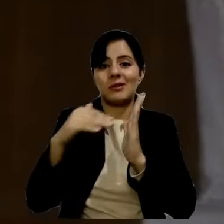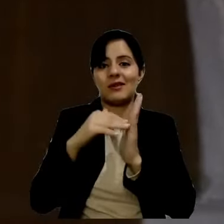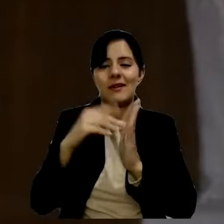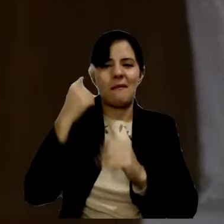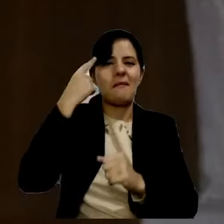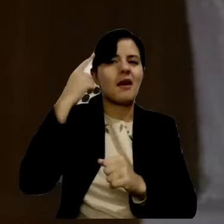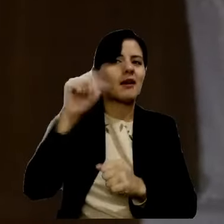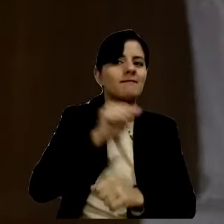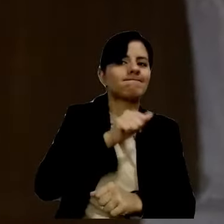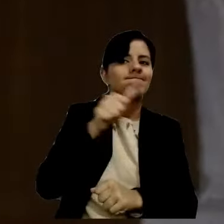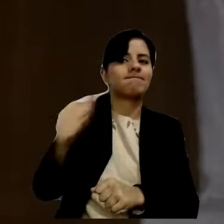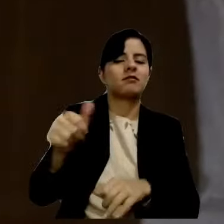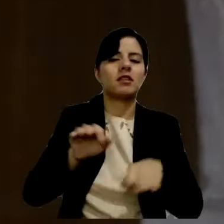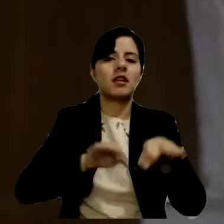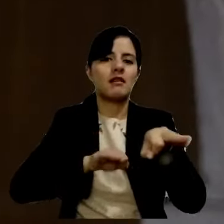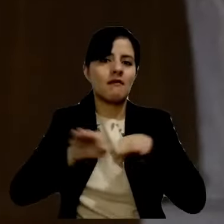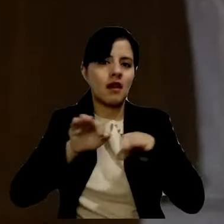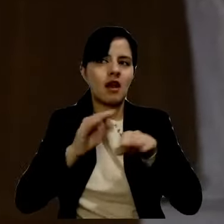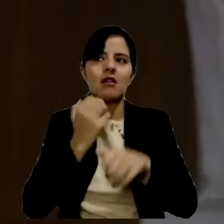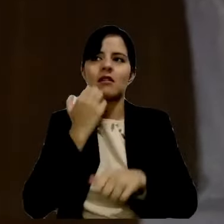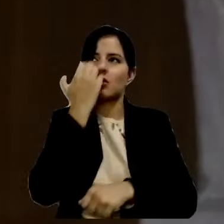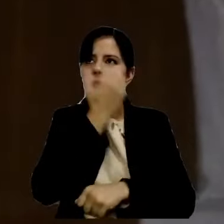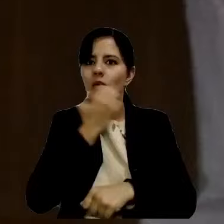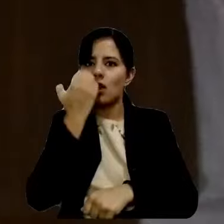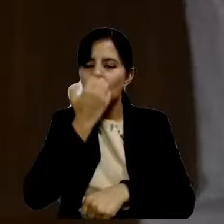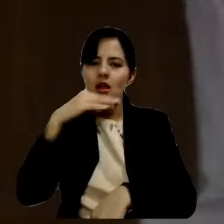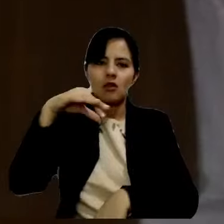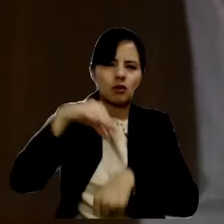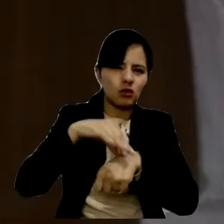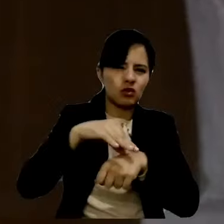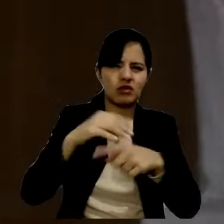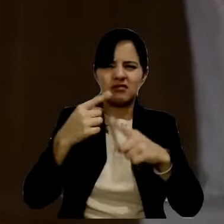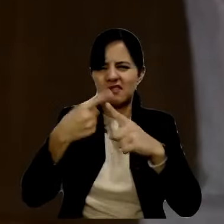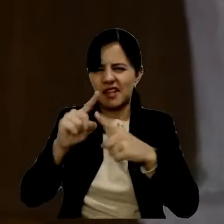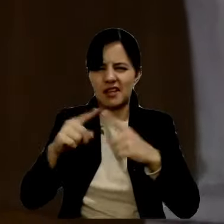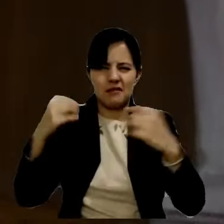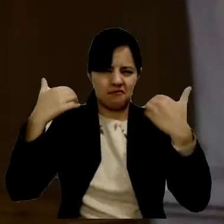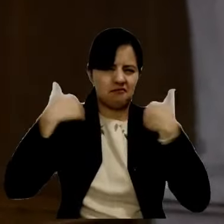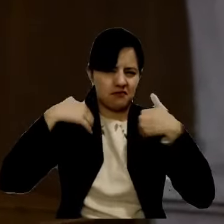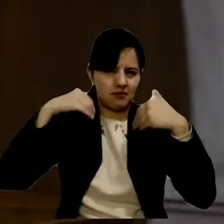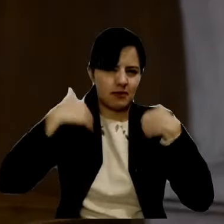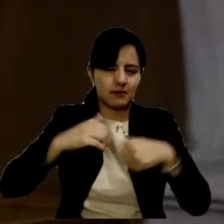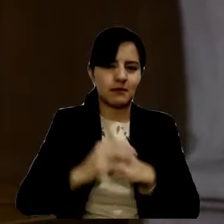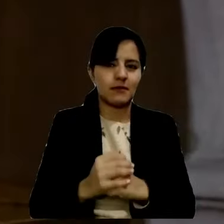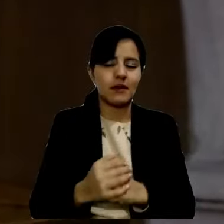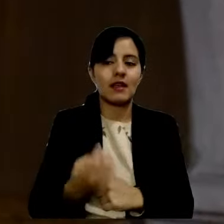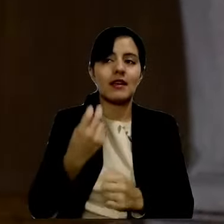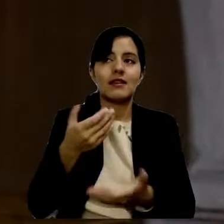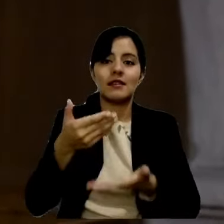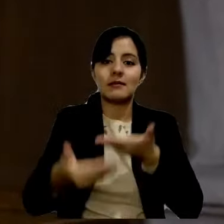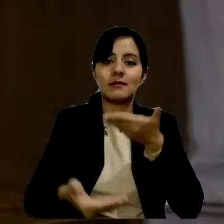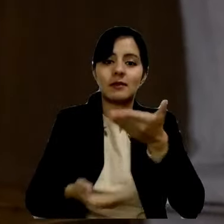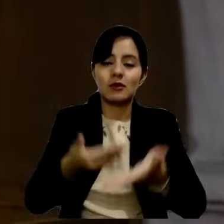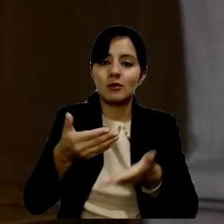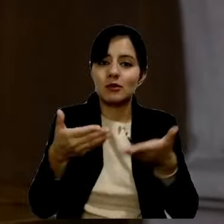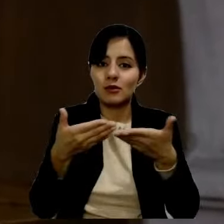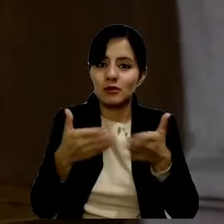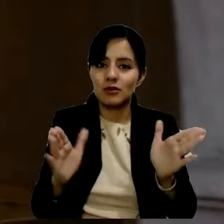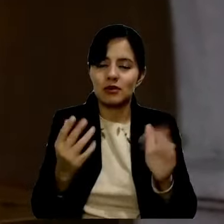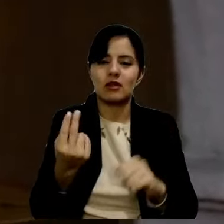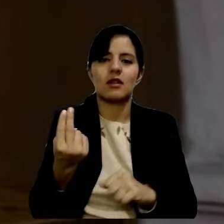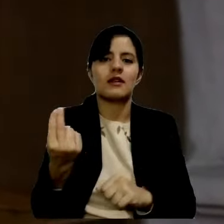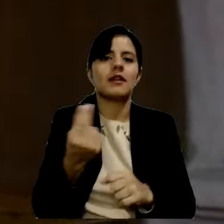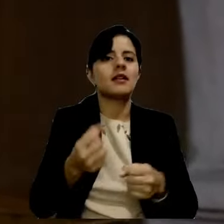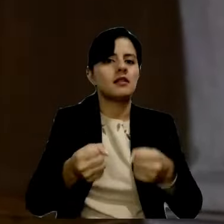trabajo educación atención médica y recreación es un servicio público que debe garantizar la